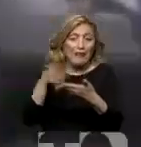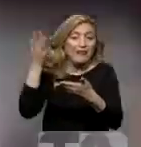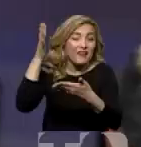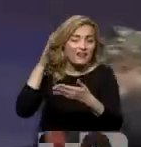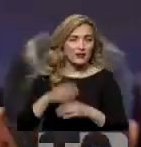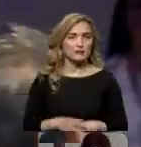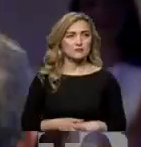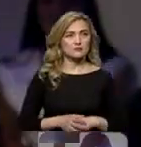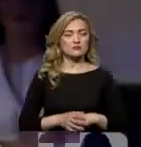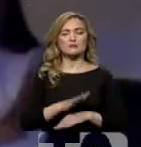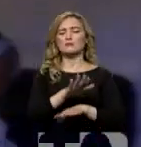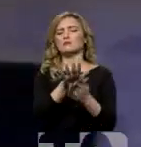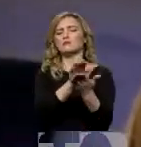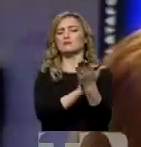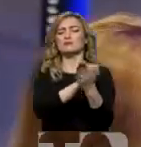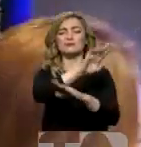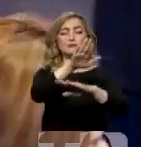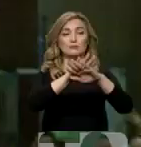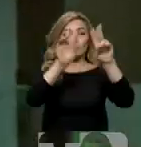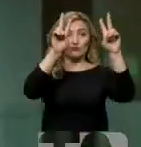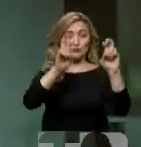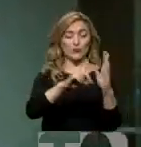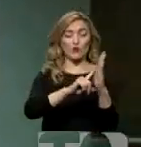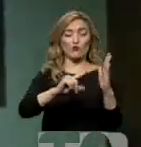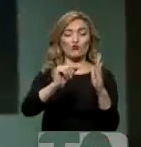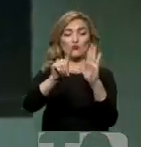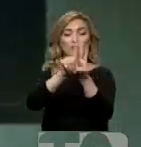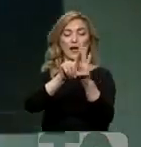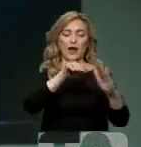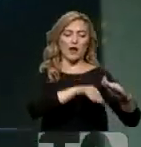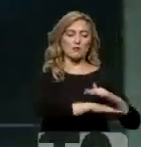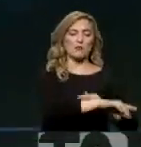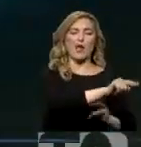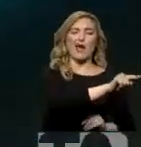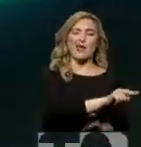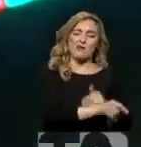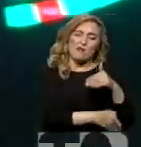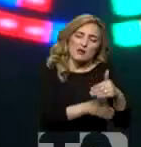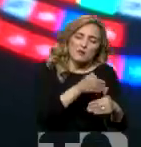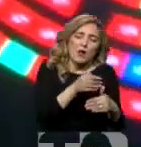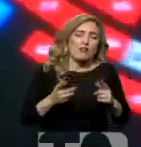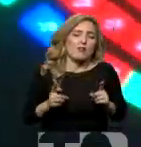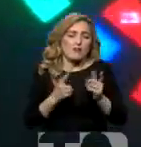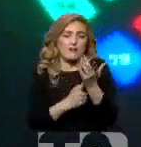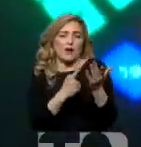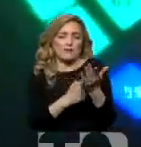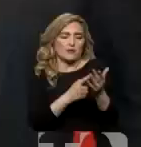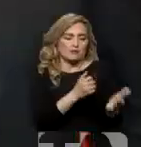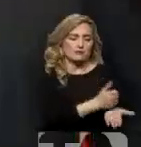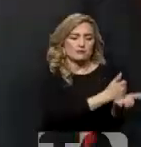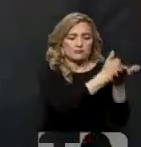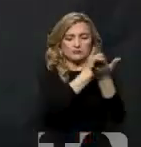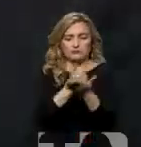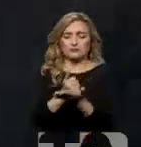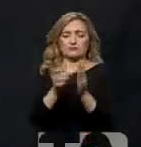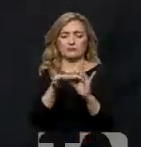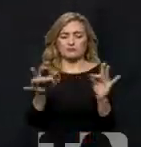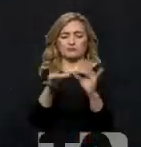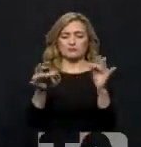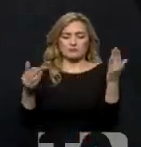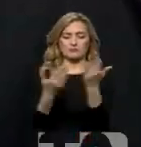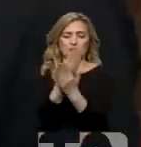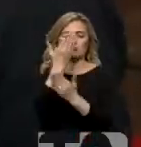en materia tributaria y, como dijo Martínez, en la ley archivada hay un avance en el debate, por lo que servirá para el nuevo texto.